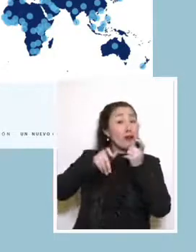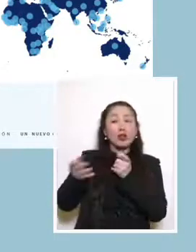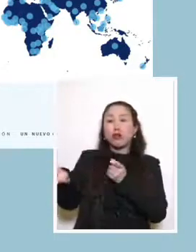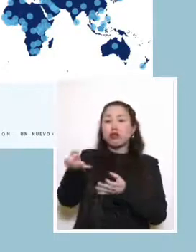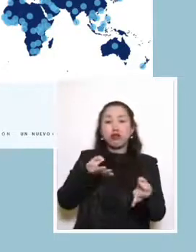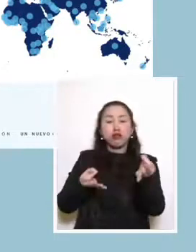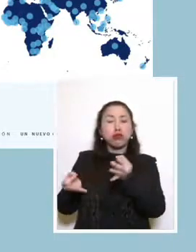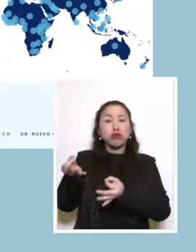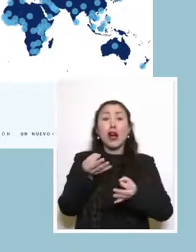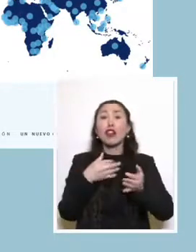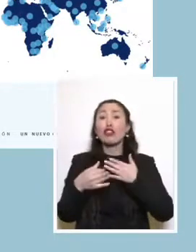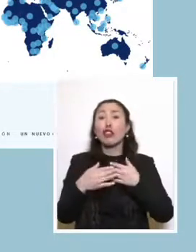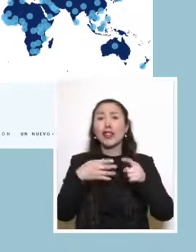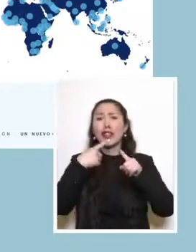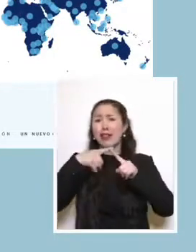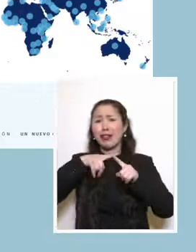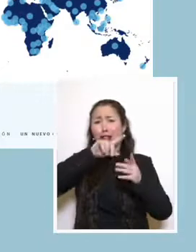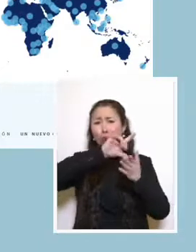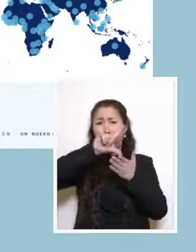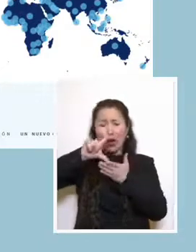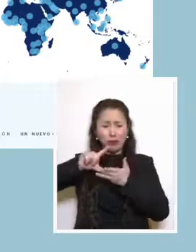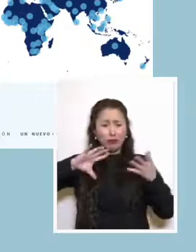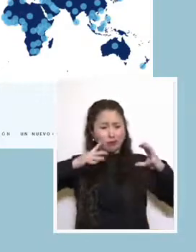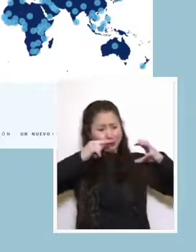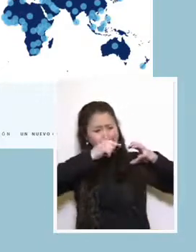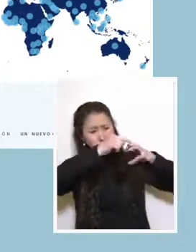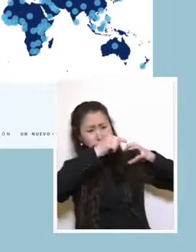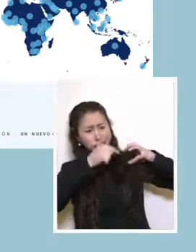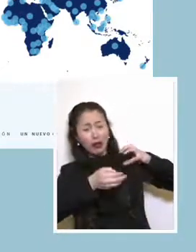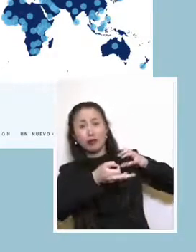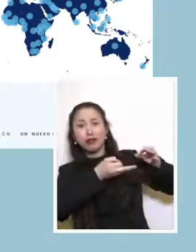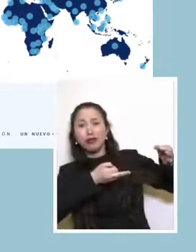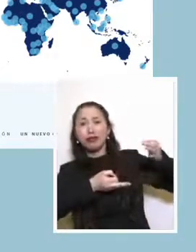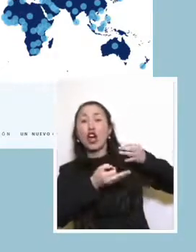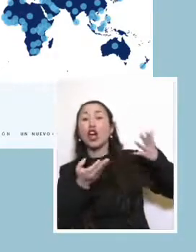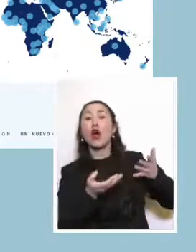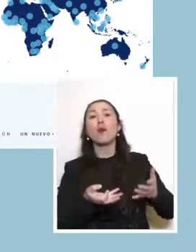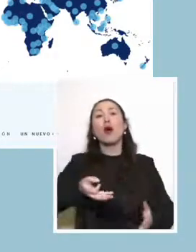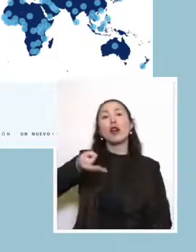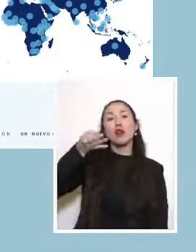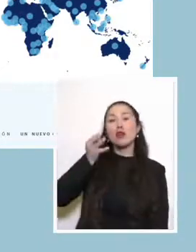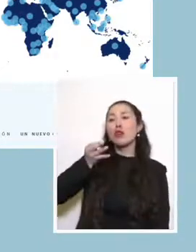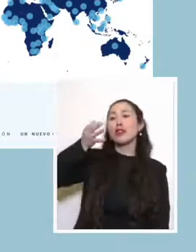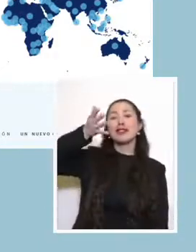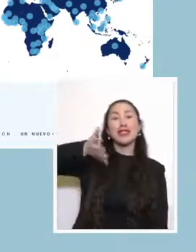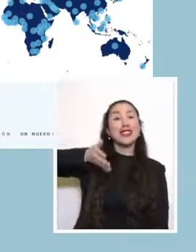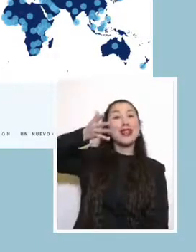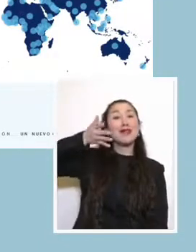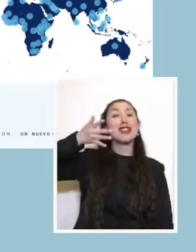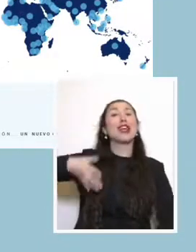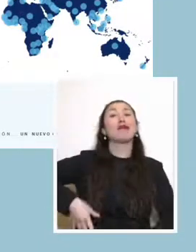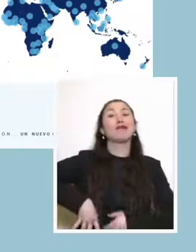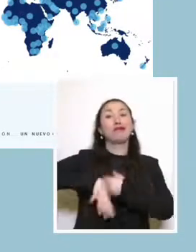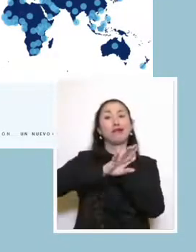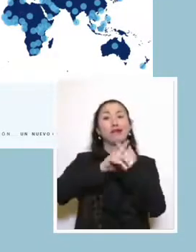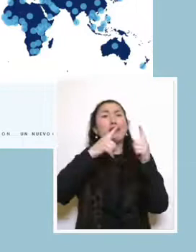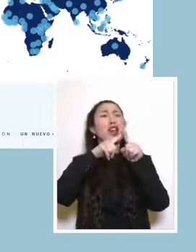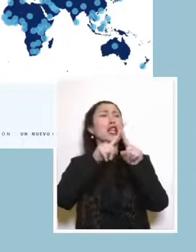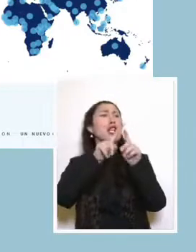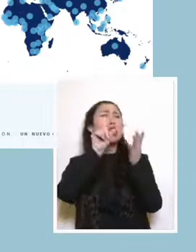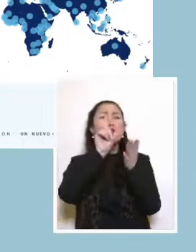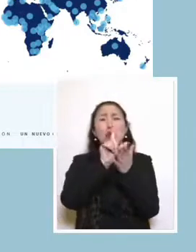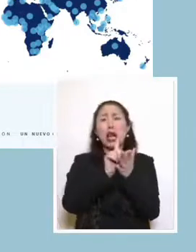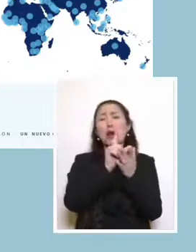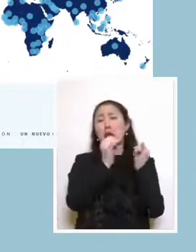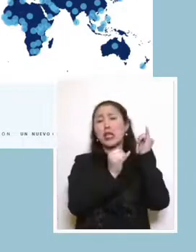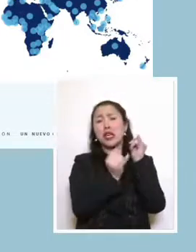por todo el mundo que compartieron sus ideas a través de reuniones, seminarios virtuales, plataformas,